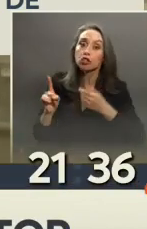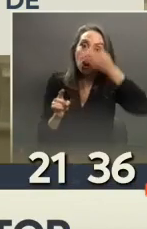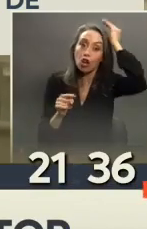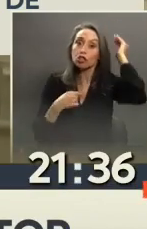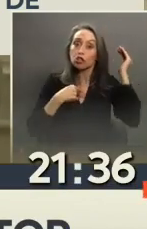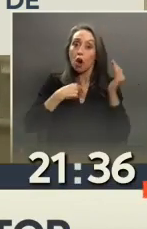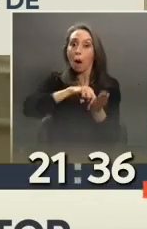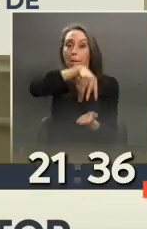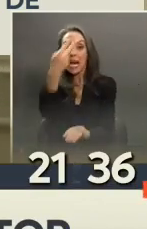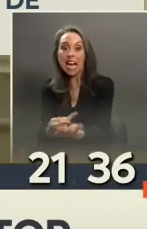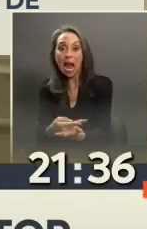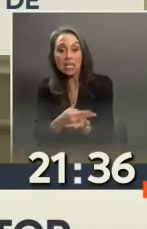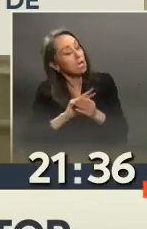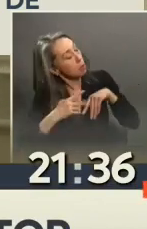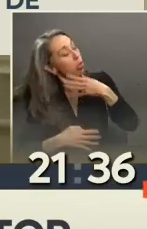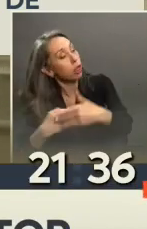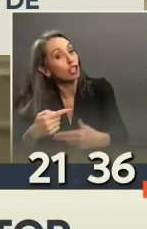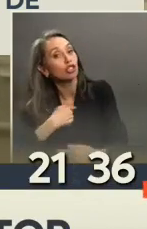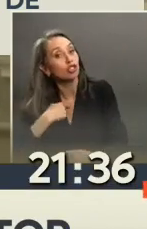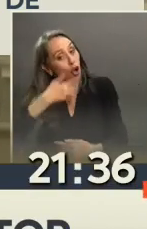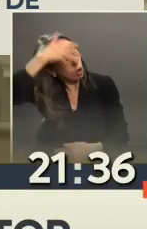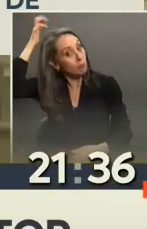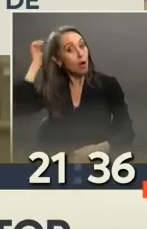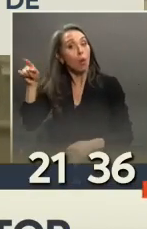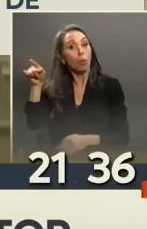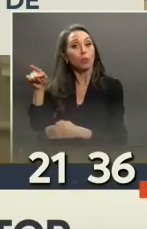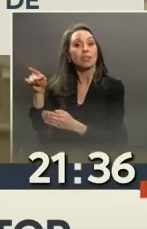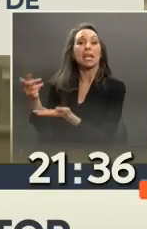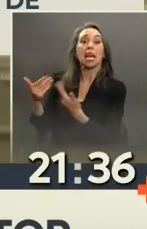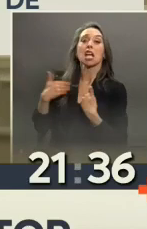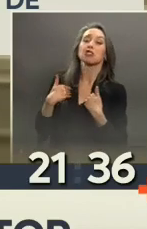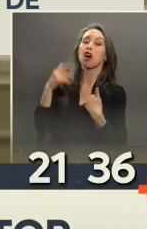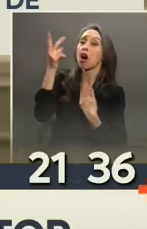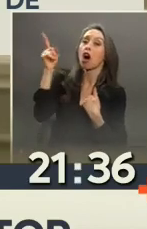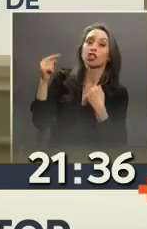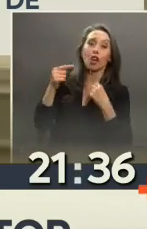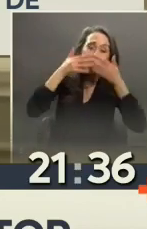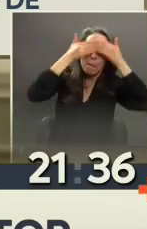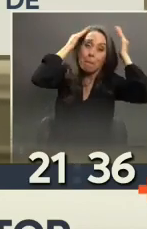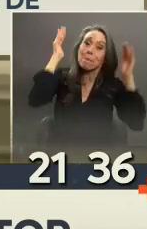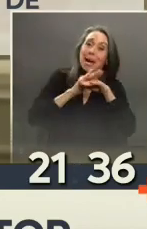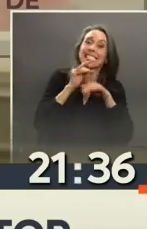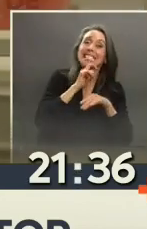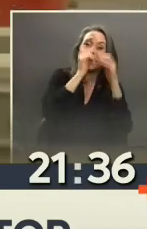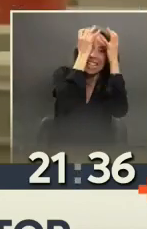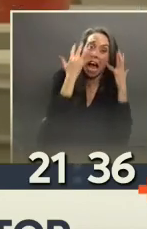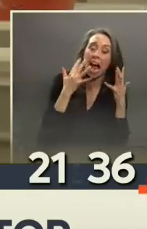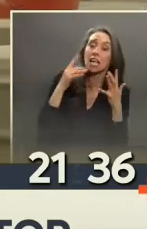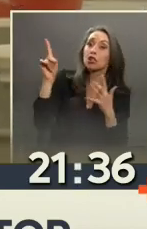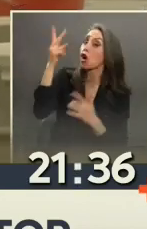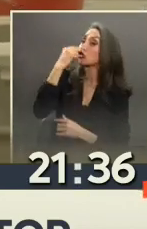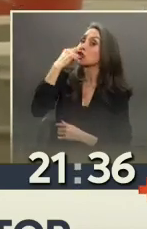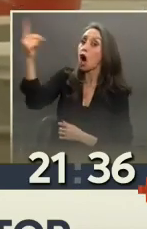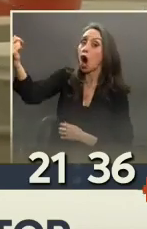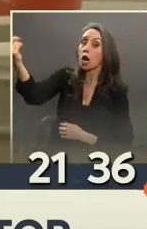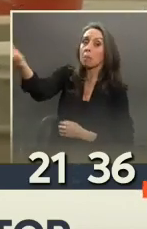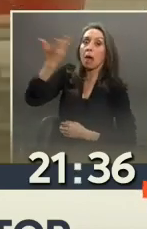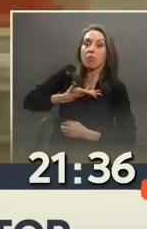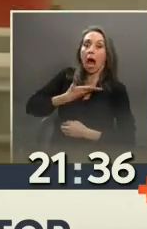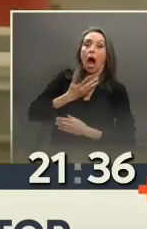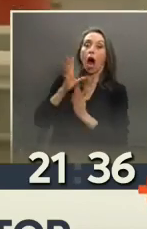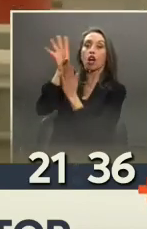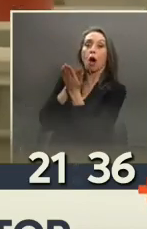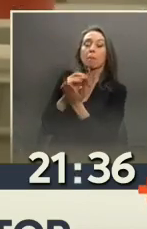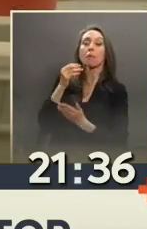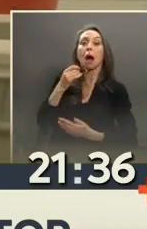fui yo la que le pasó esto fui yo dije usted me tiene que subir el arribo por favor no ve lo de la higiene dijo porque si no lo pone a llorar lado le siga bien valores más la cabeza